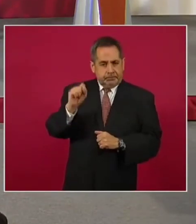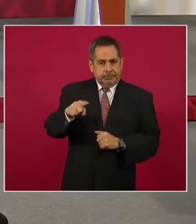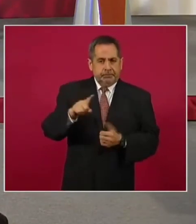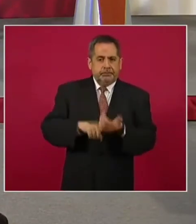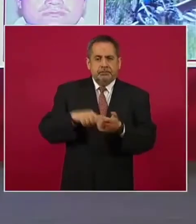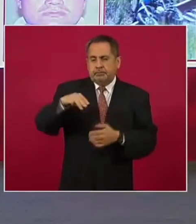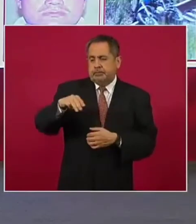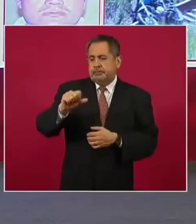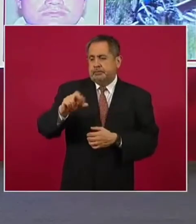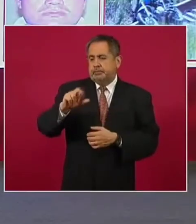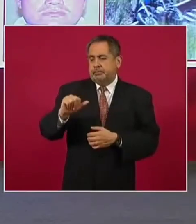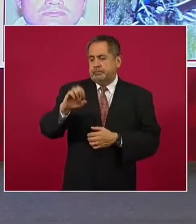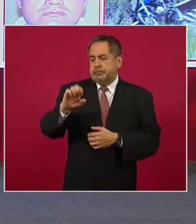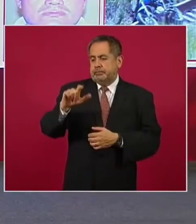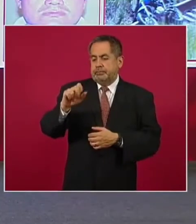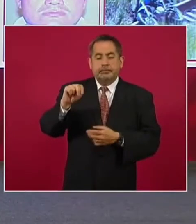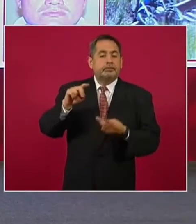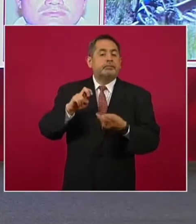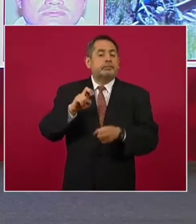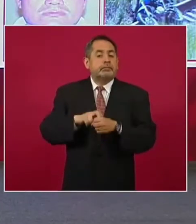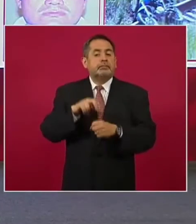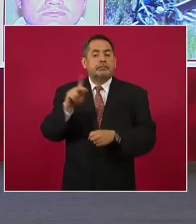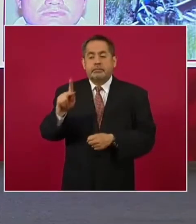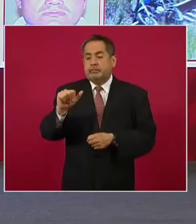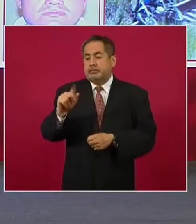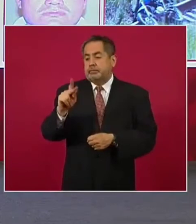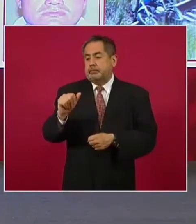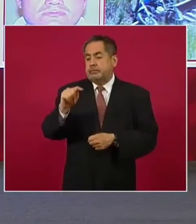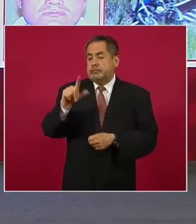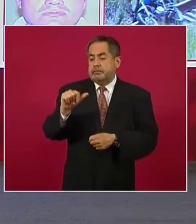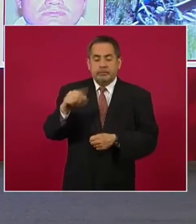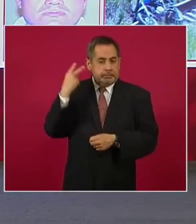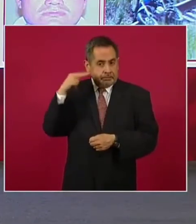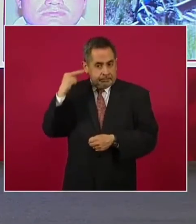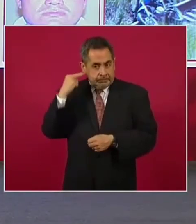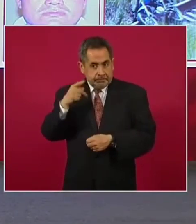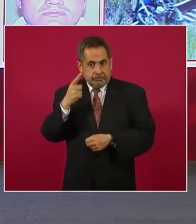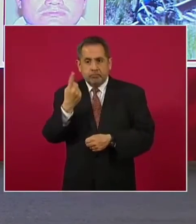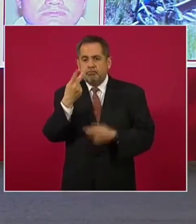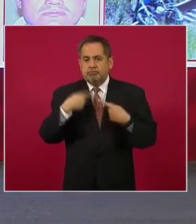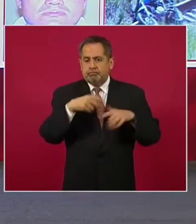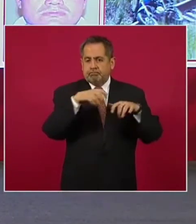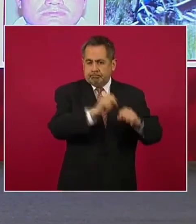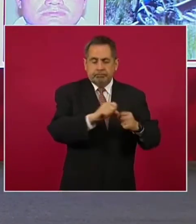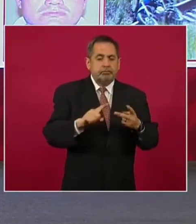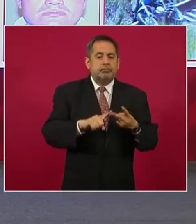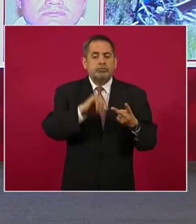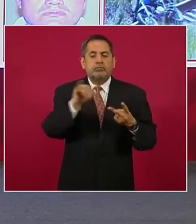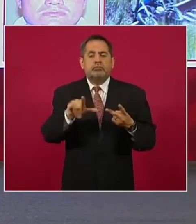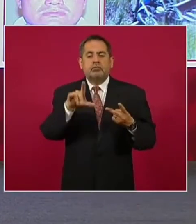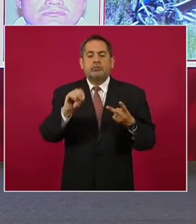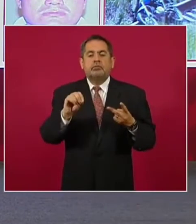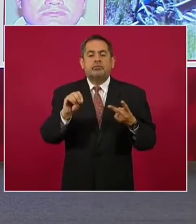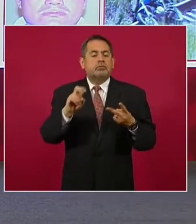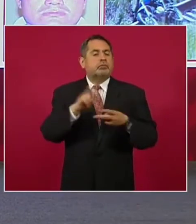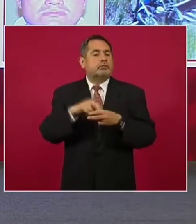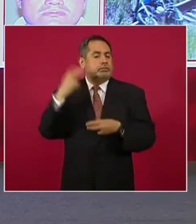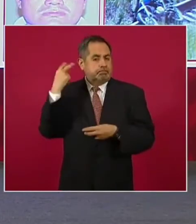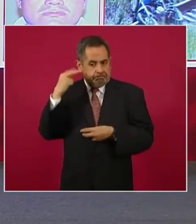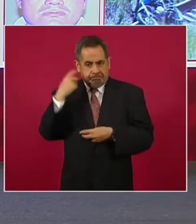marilena ferrari de papantla veracruz hay un detenido en el caso de julio valdivia de tezonapa veracruz